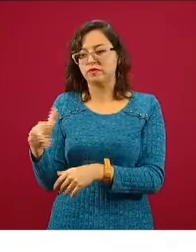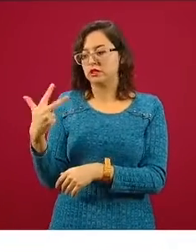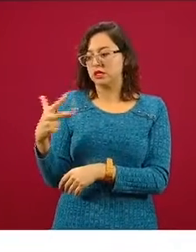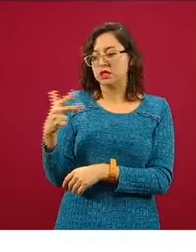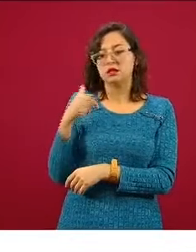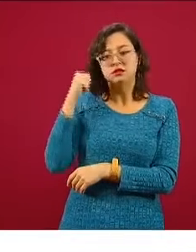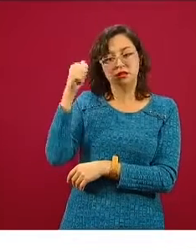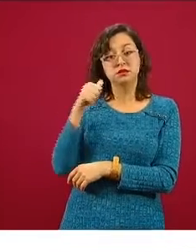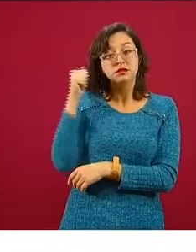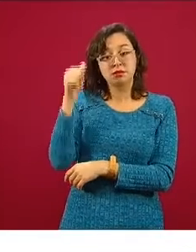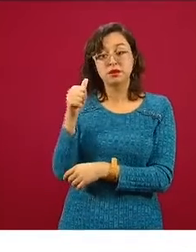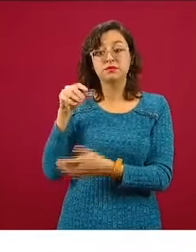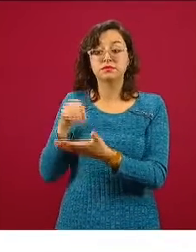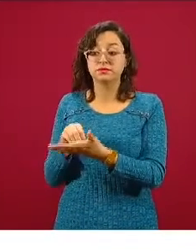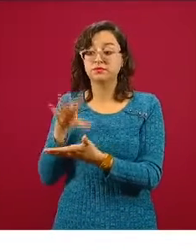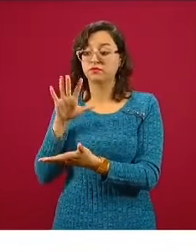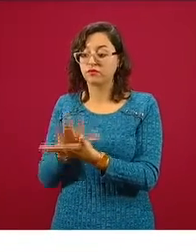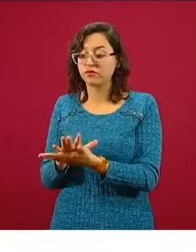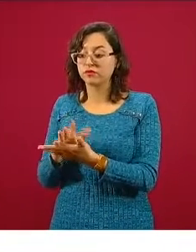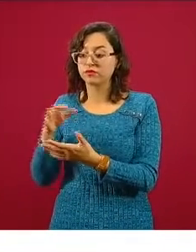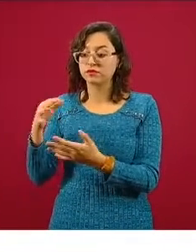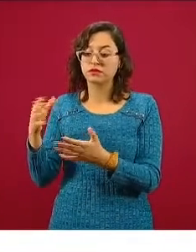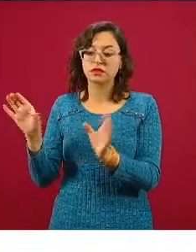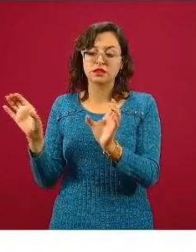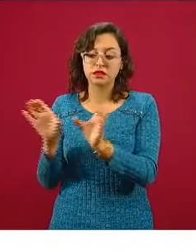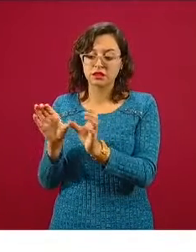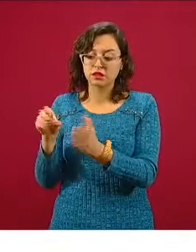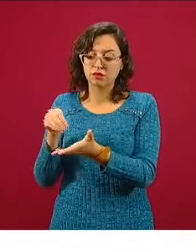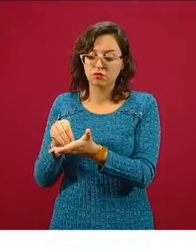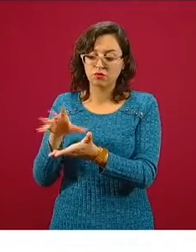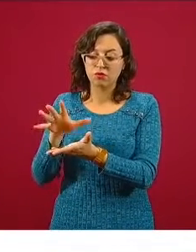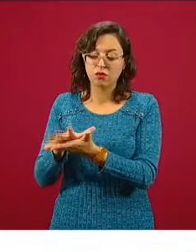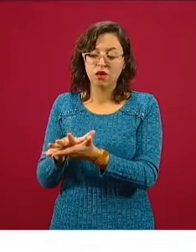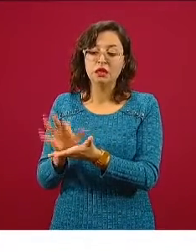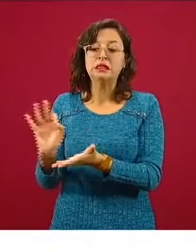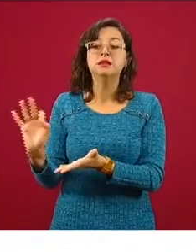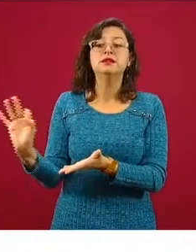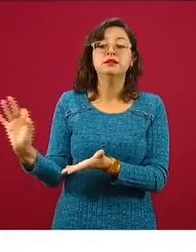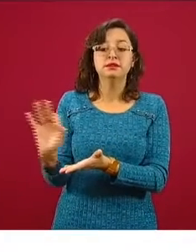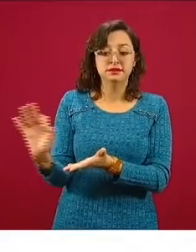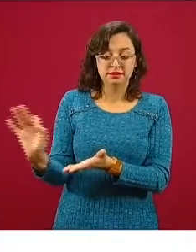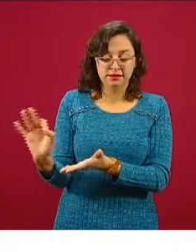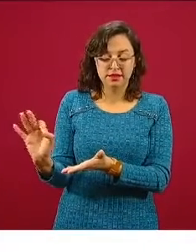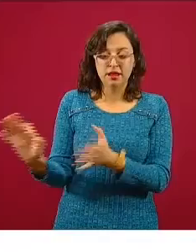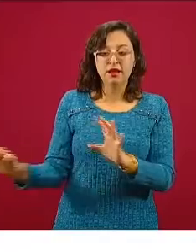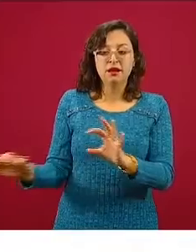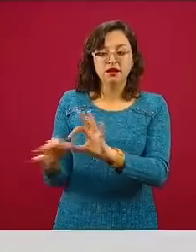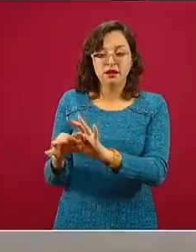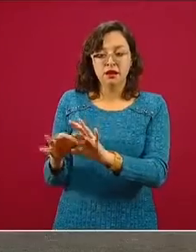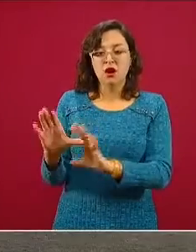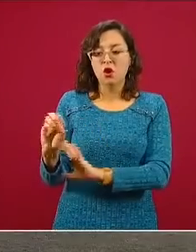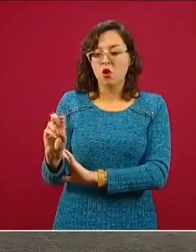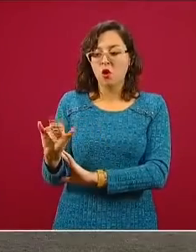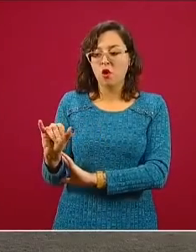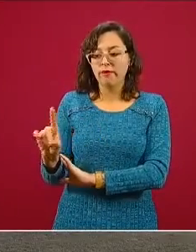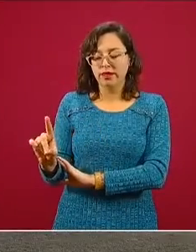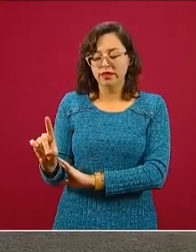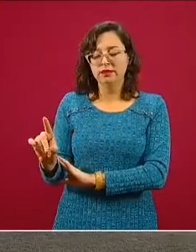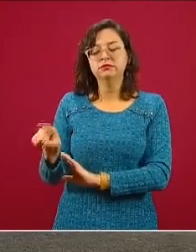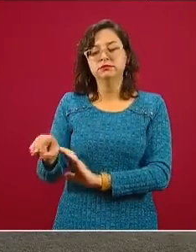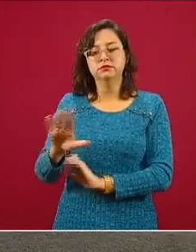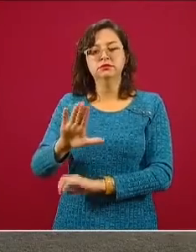abril, para documentar en el certificado de defunción la probable defunción asociada con COVID como una de las